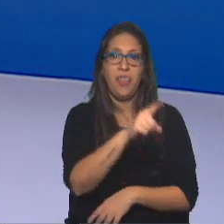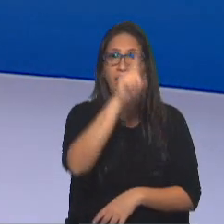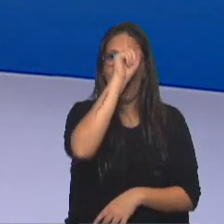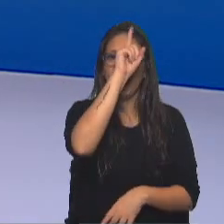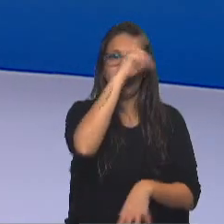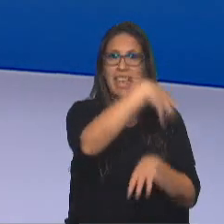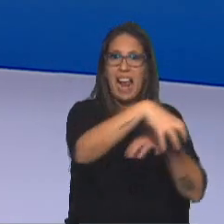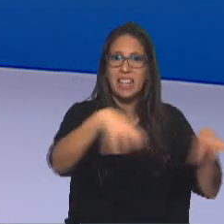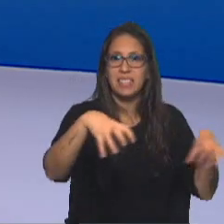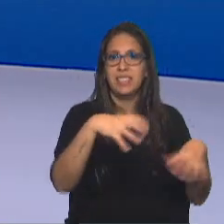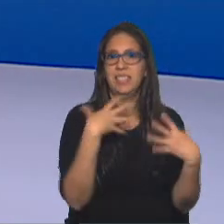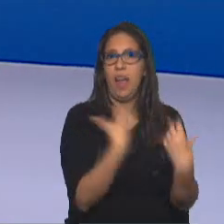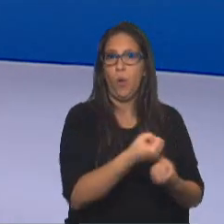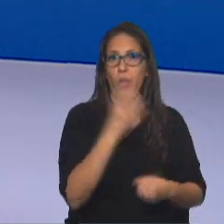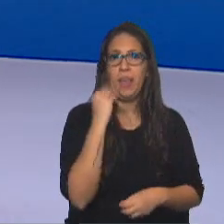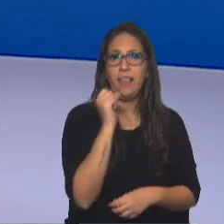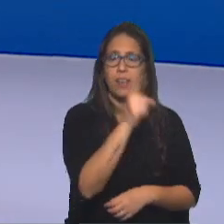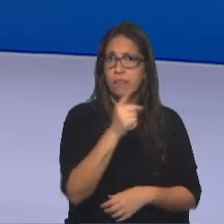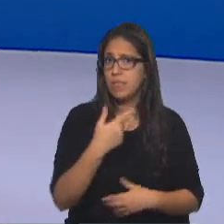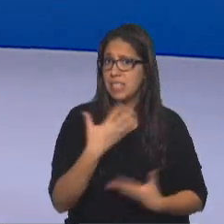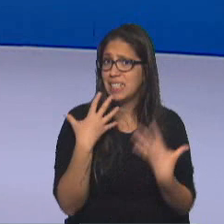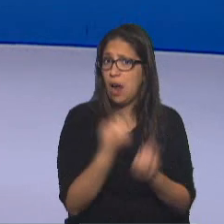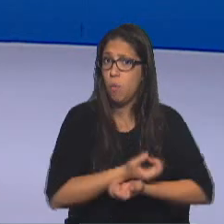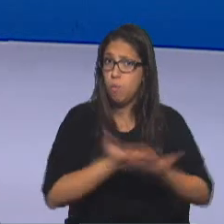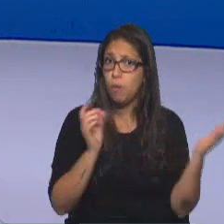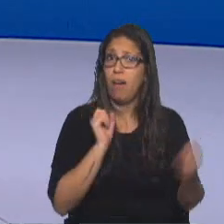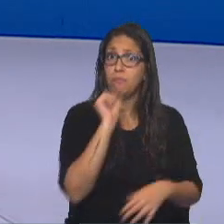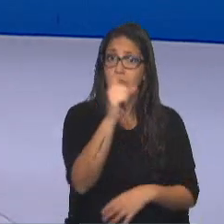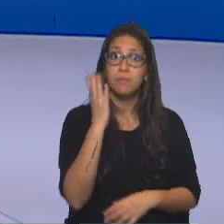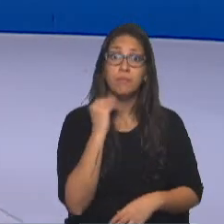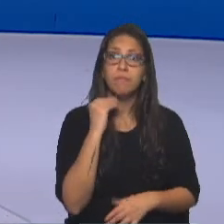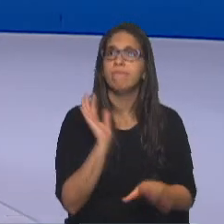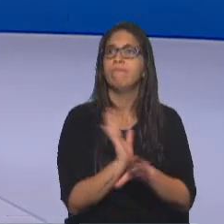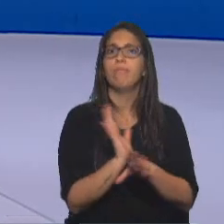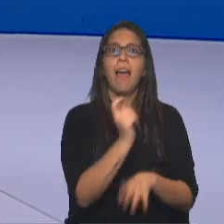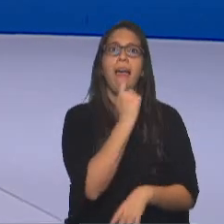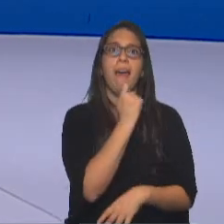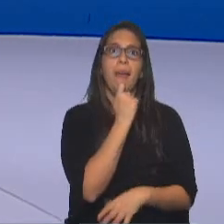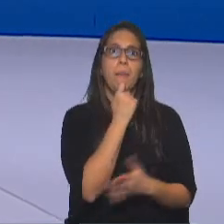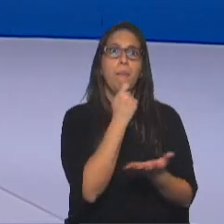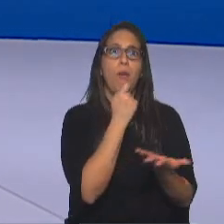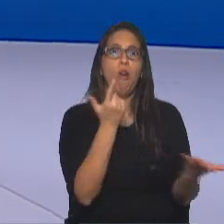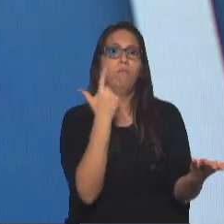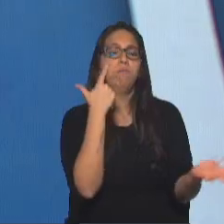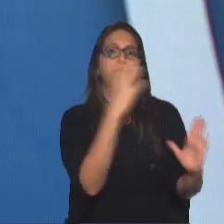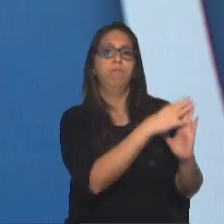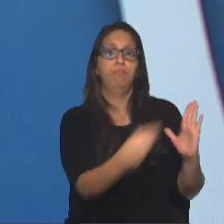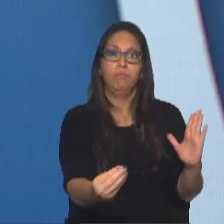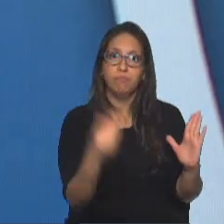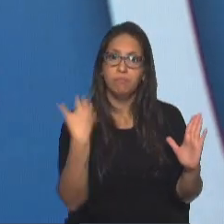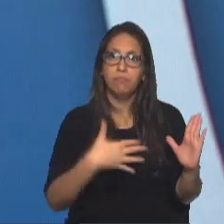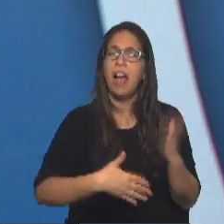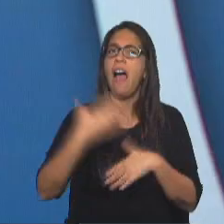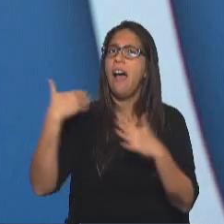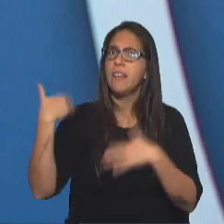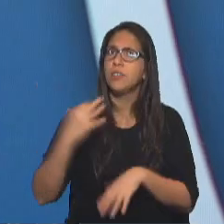que recordemos que la salud pública en el Reino Unido es un ejemplo. Si bien en los últimos años se cuestiona por falta de